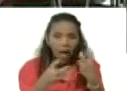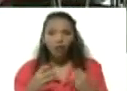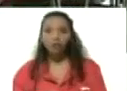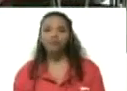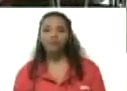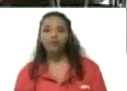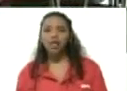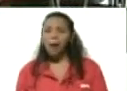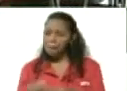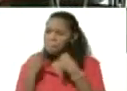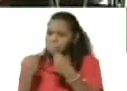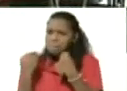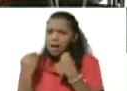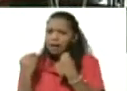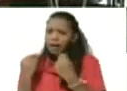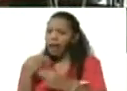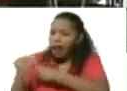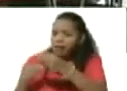¿Para qué estamos haciendo eso?